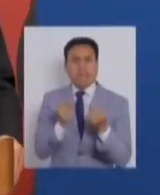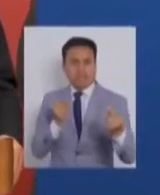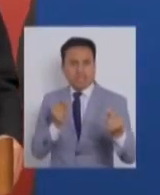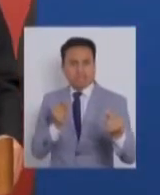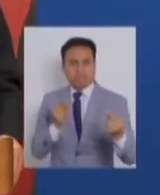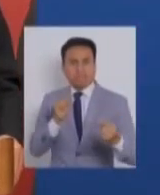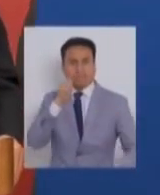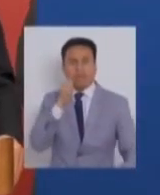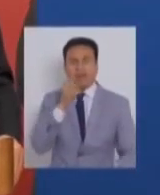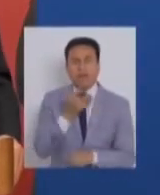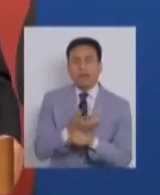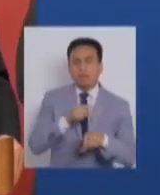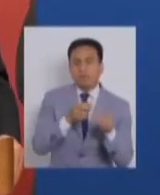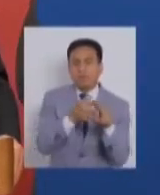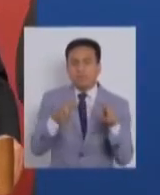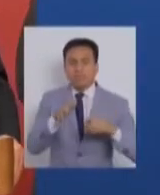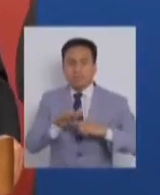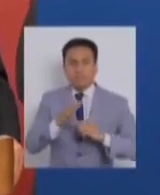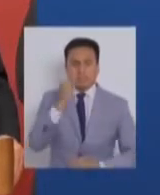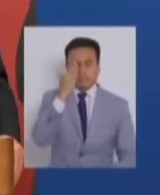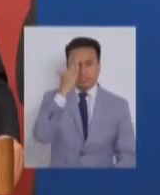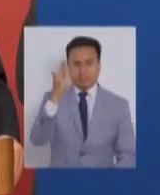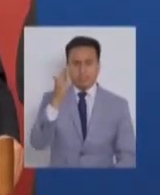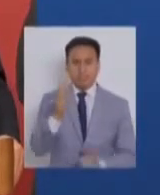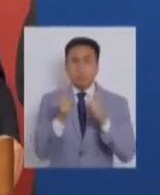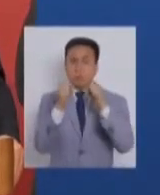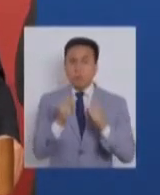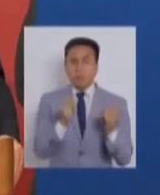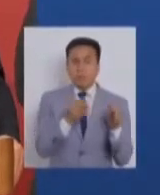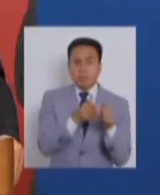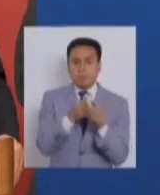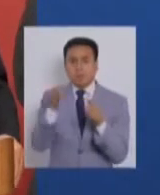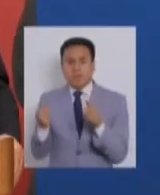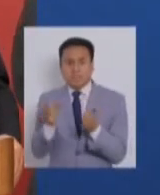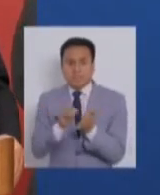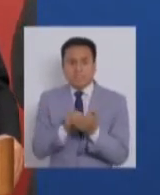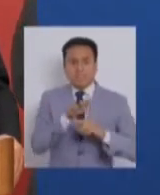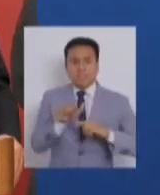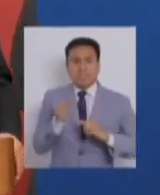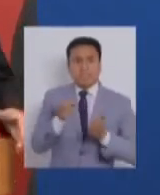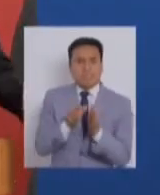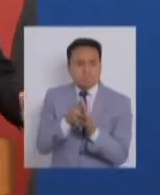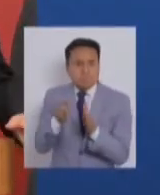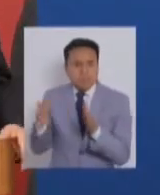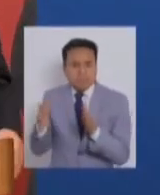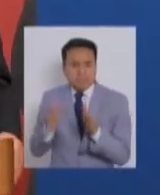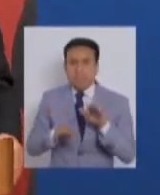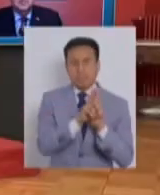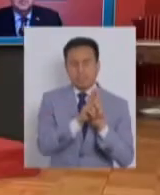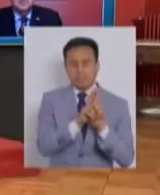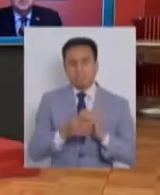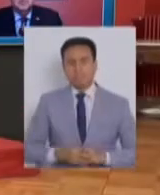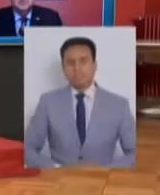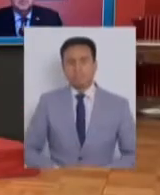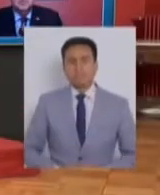organizaciones de derechos humanos, incluyendo al Alto Comisionado de Naciones Unidas. Sin embargo, ahora la causa Belis,